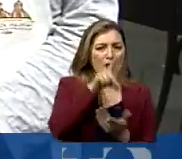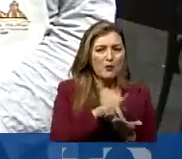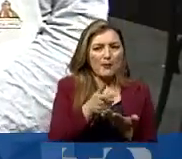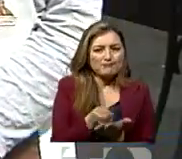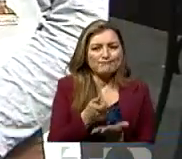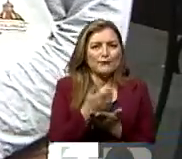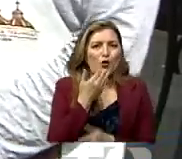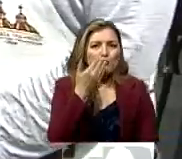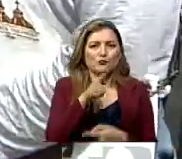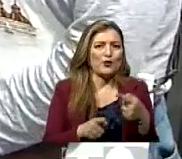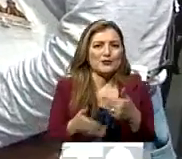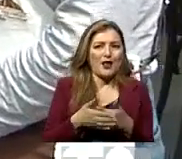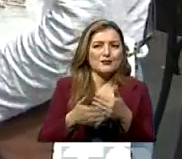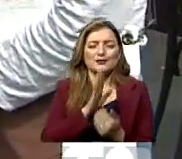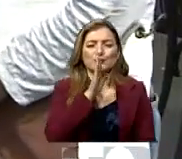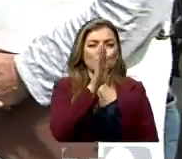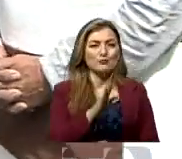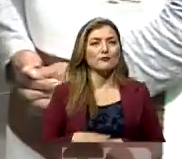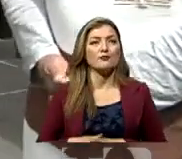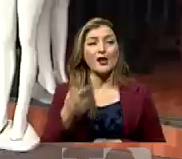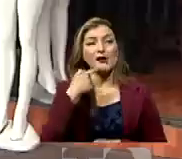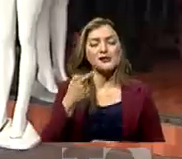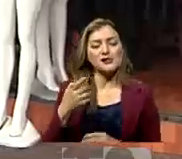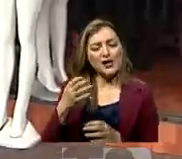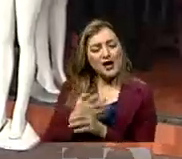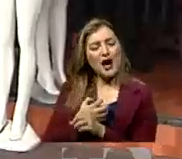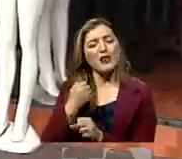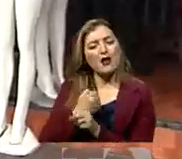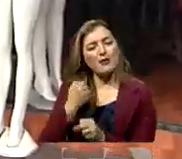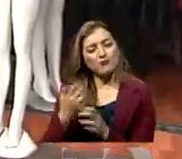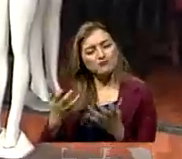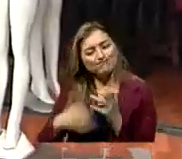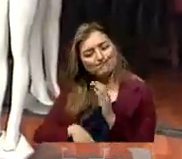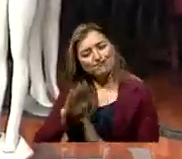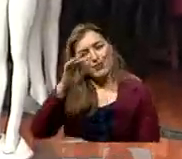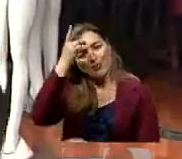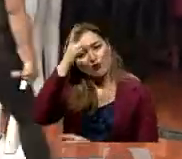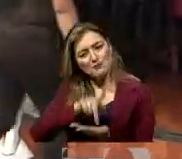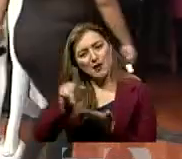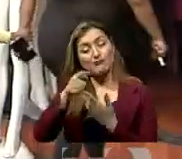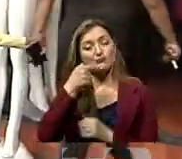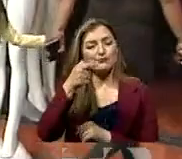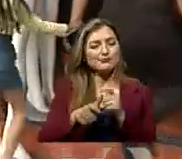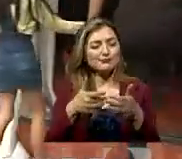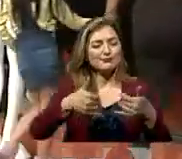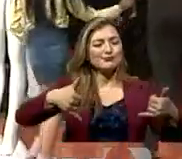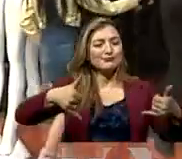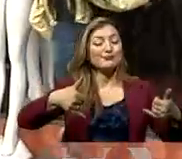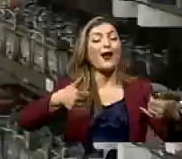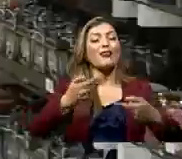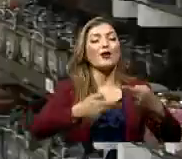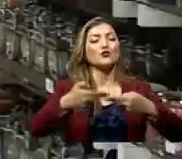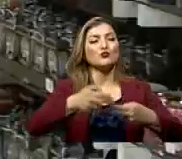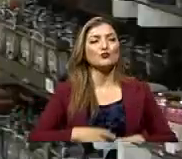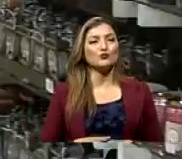somos más los que queremos trabajar y reactivar nos para pagar las deudas fueron las consignas de quienes abrieron sus negocios